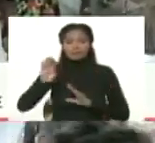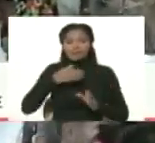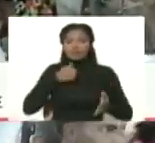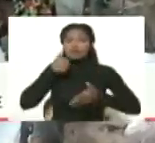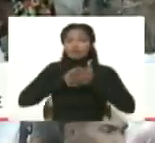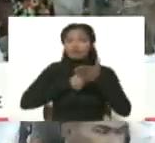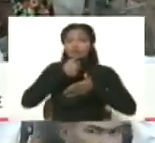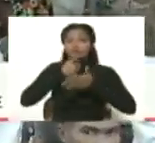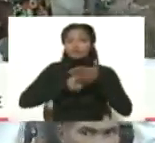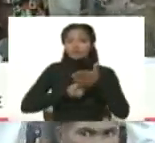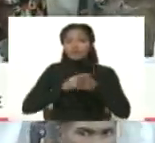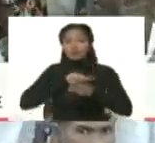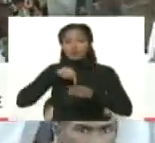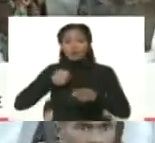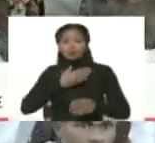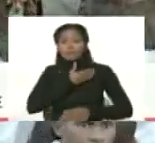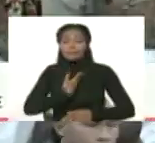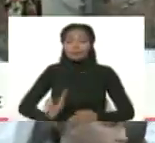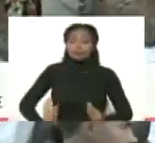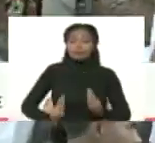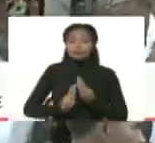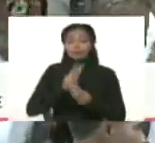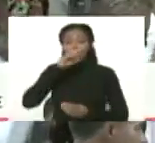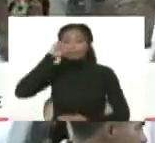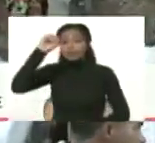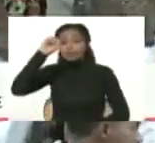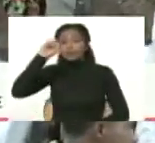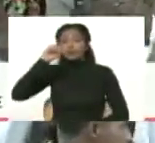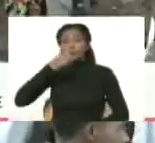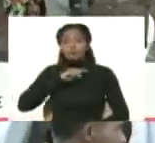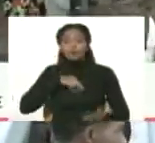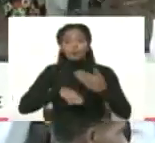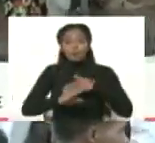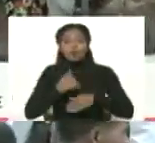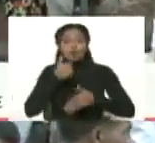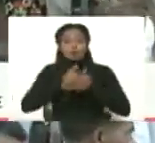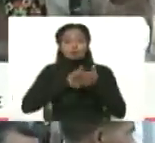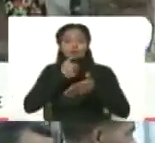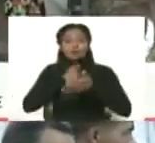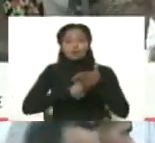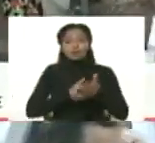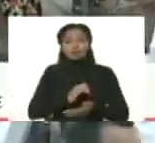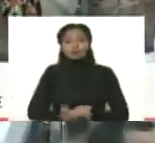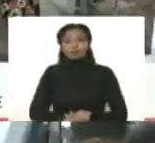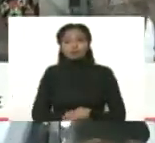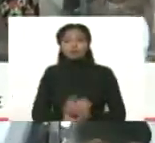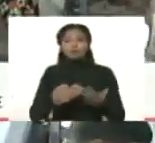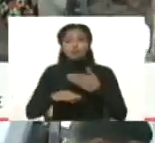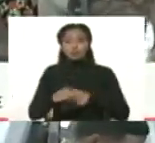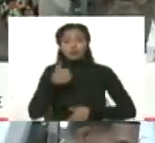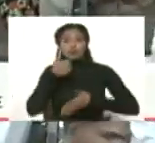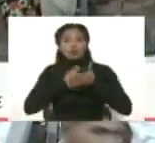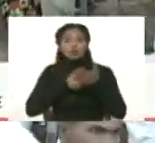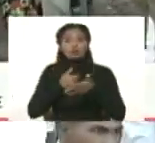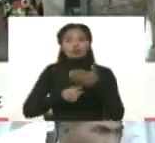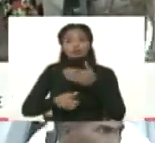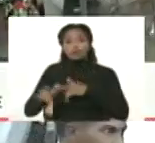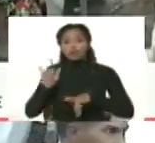voy a luchar. Con nuestro presidente Maduro. Por mi patria voy a luchar. Ahí voy a luchar con